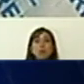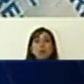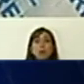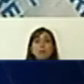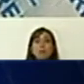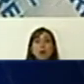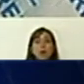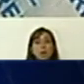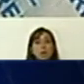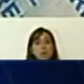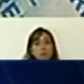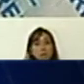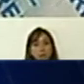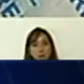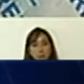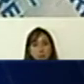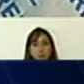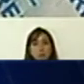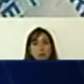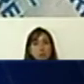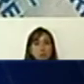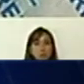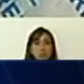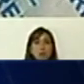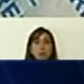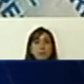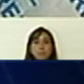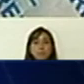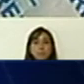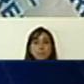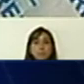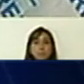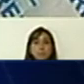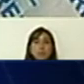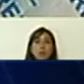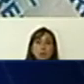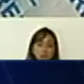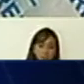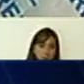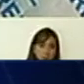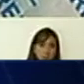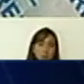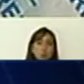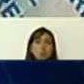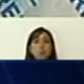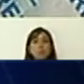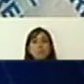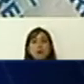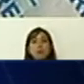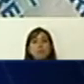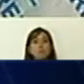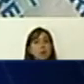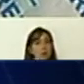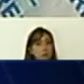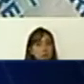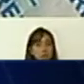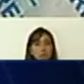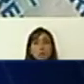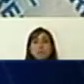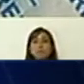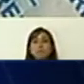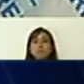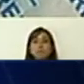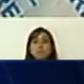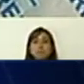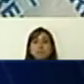responsabilidad social y en general la preeminencia de los derechos humanos, la ética y